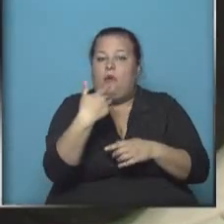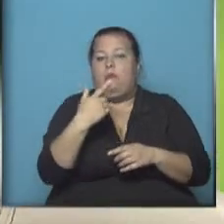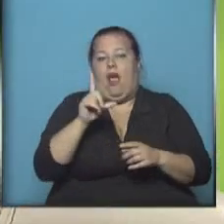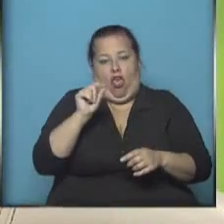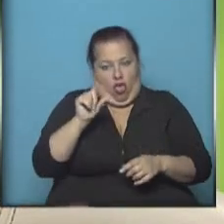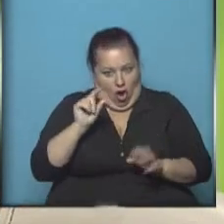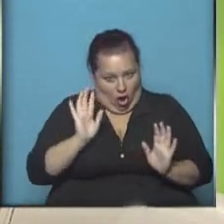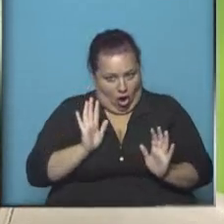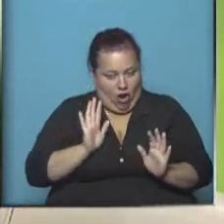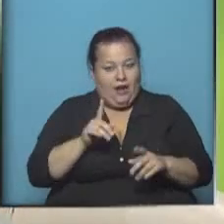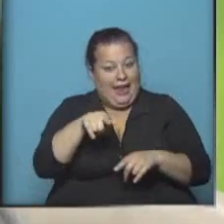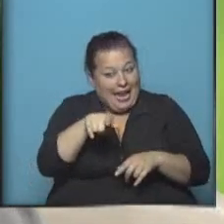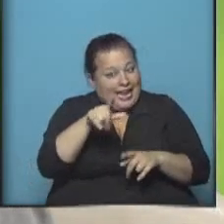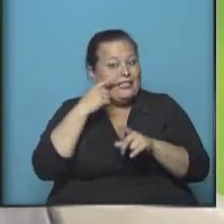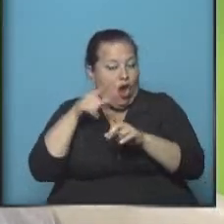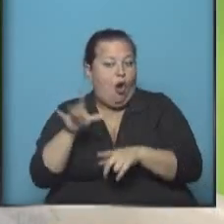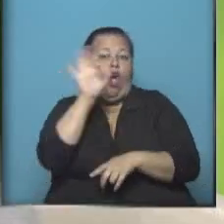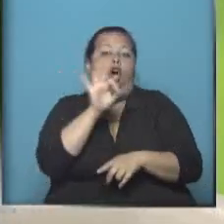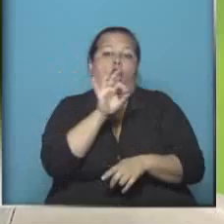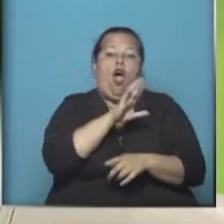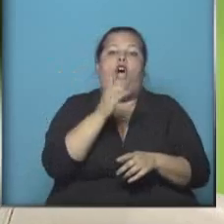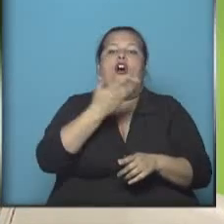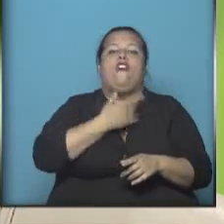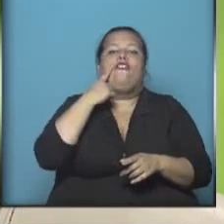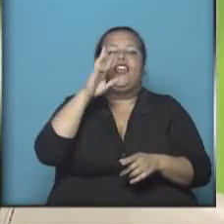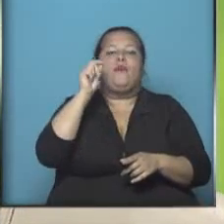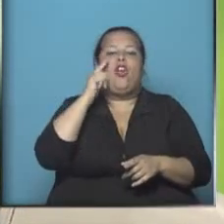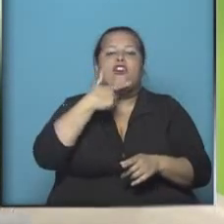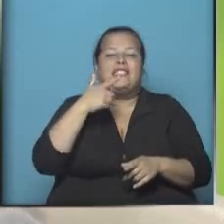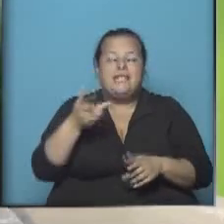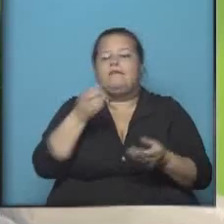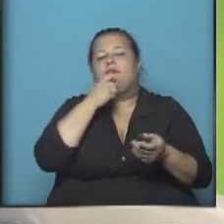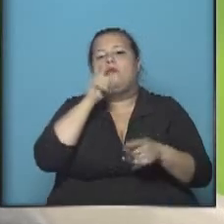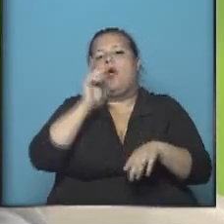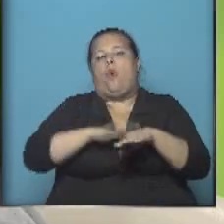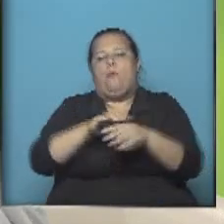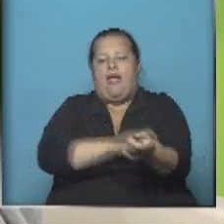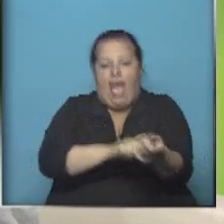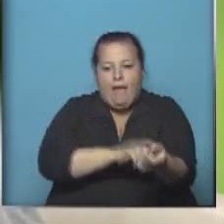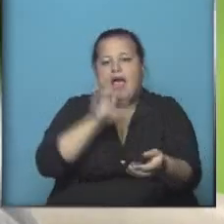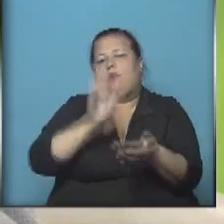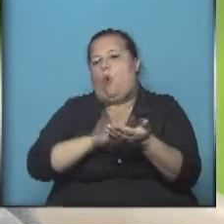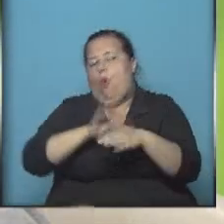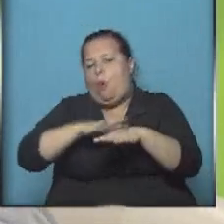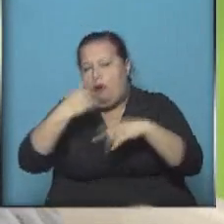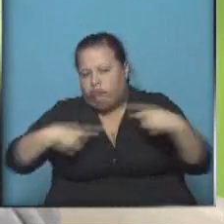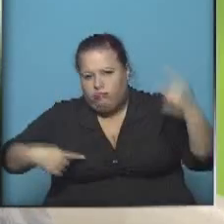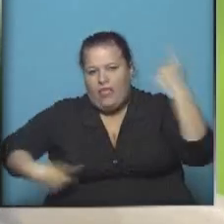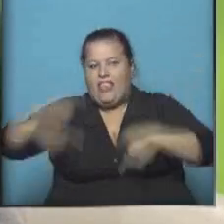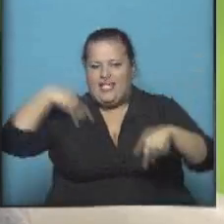ser dolorosa en ese caso, o en el caso de fibrosis de los cuerpos cavernosos, por diabetes, por otras causas